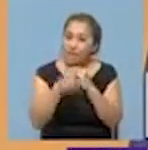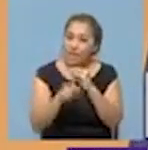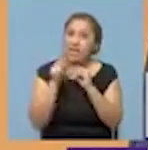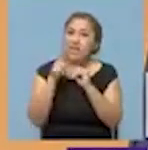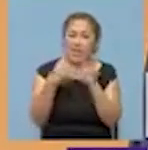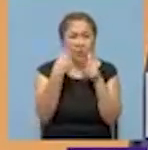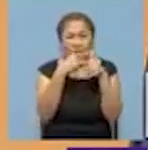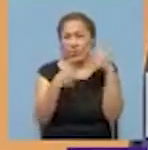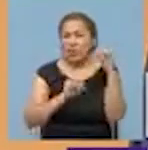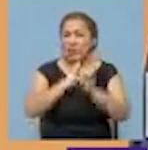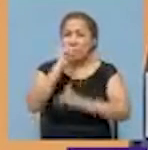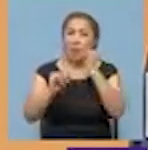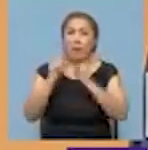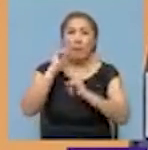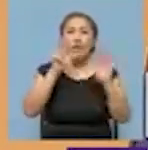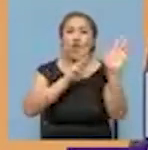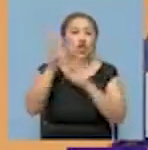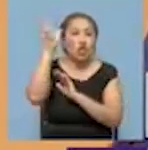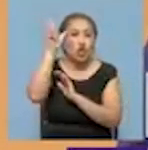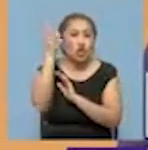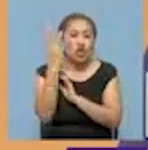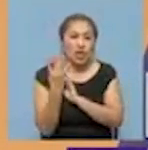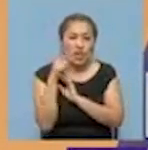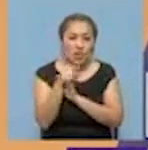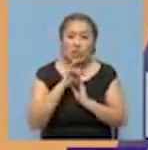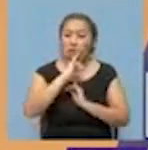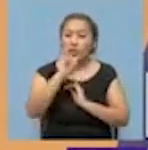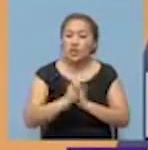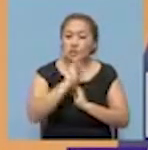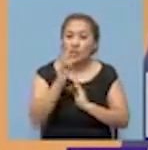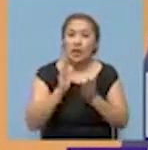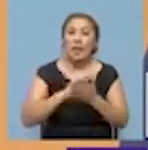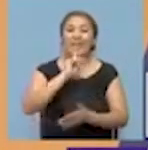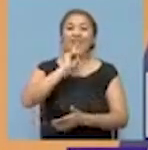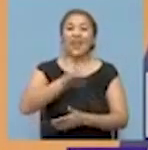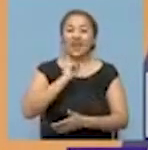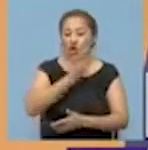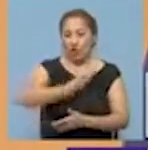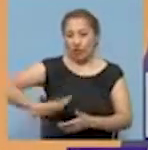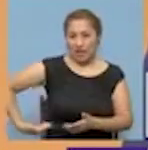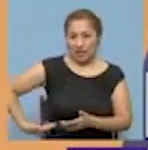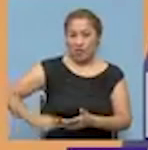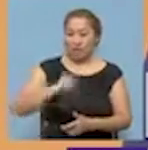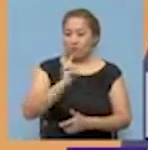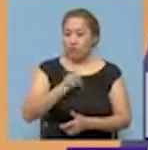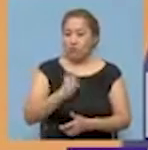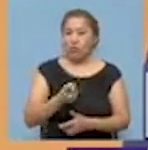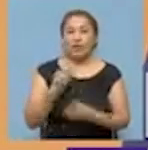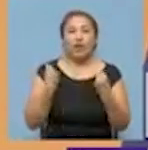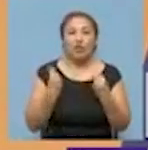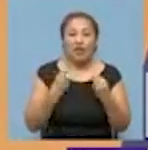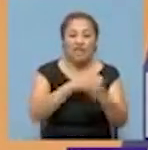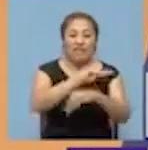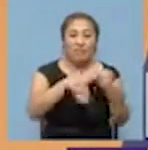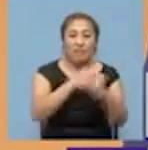y el estado que escribió en mil 884 dice para implementar el gobierno marxista debemos destruir la